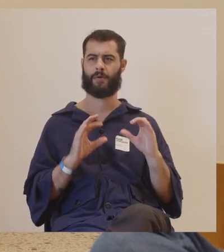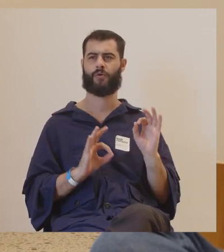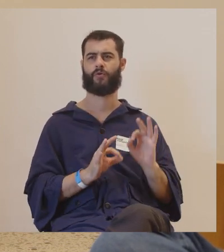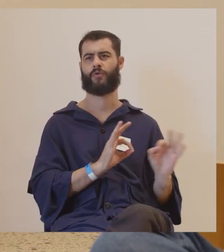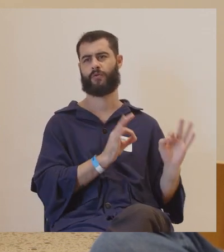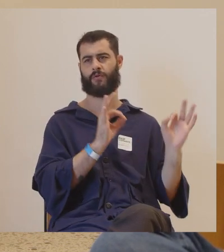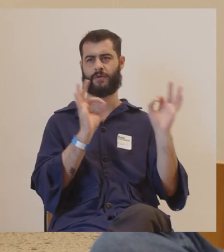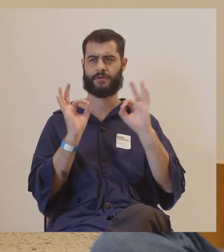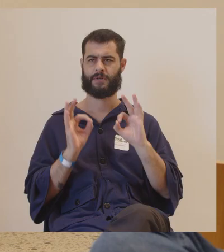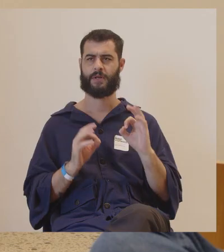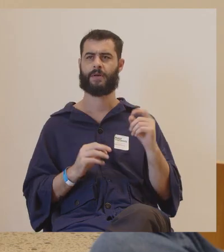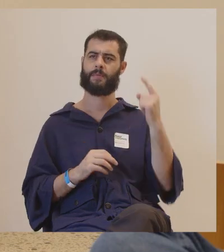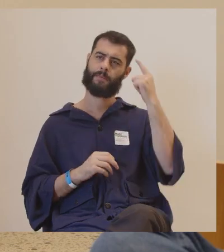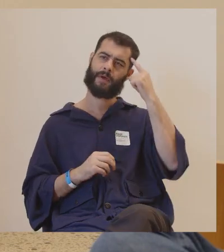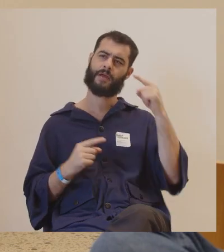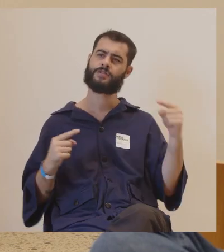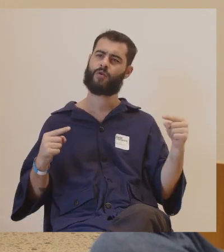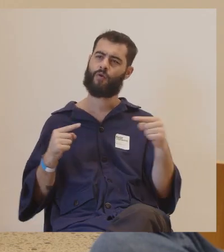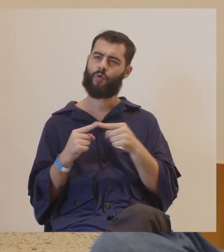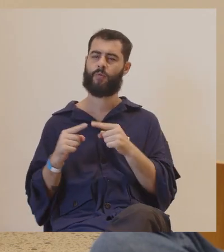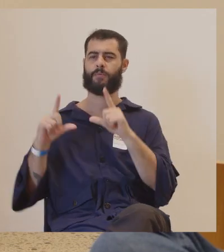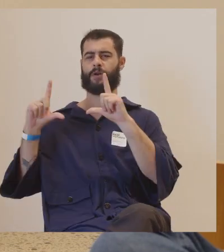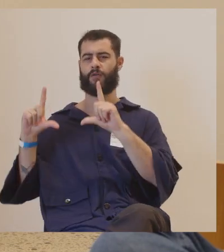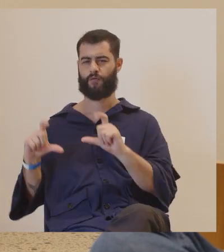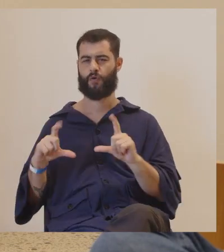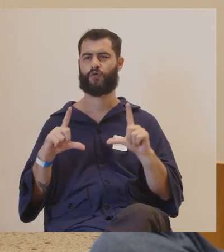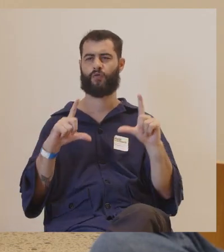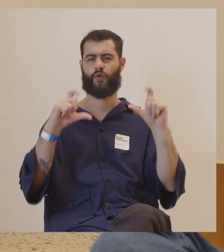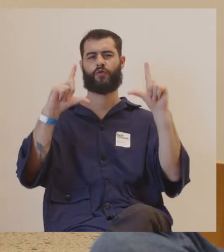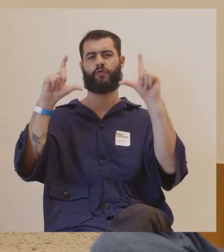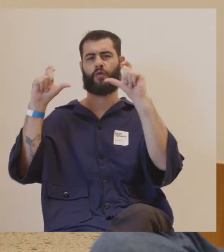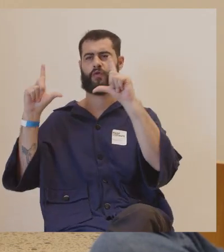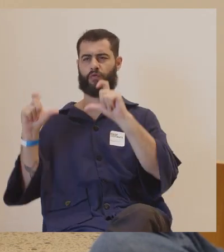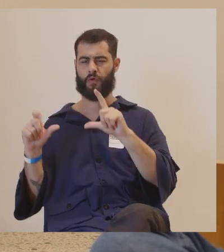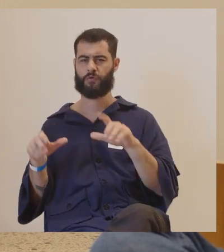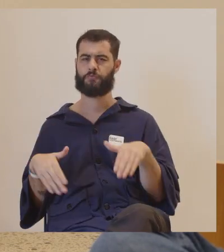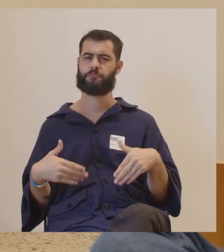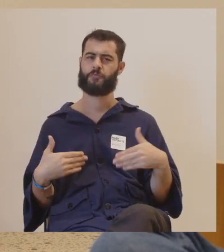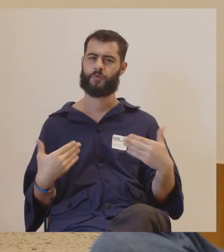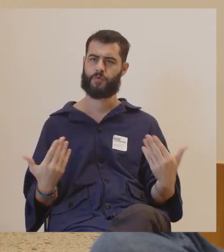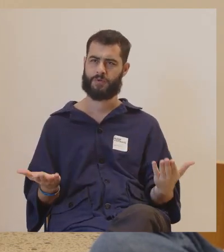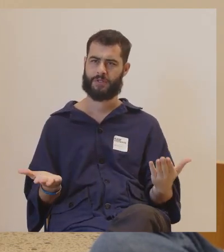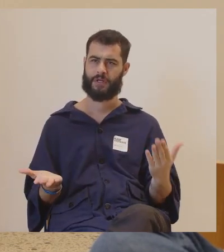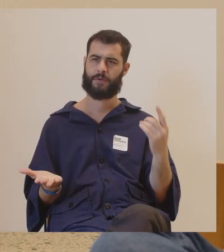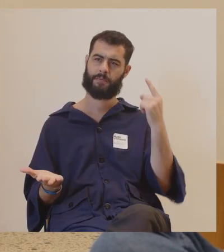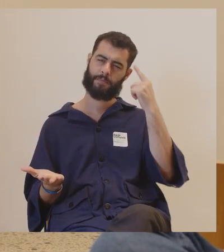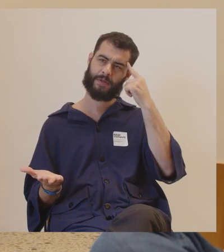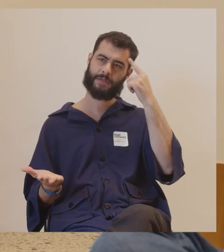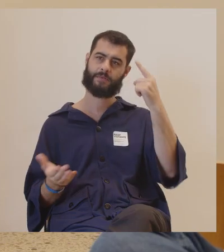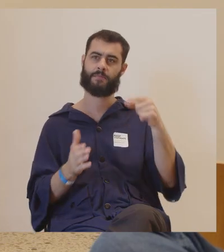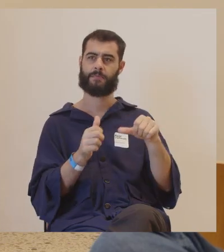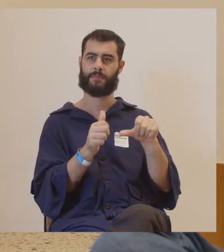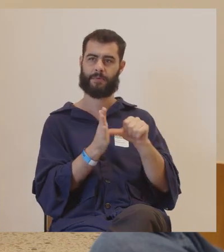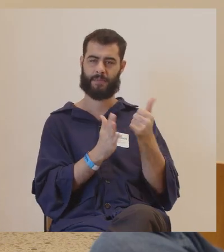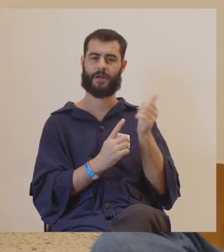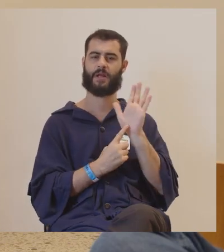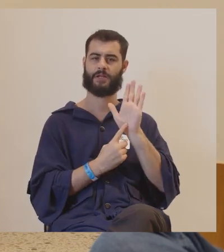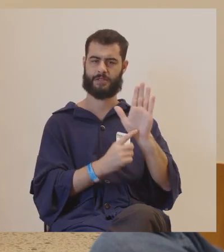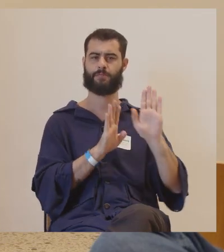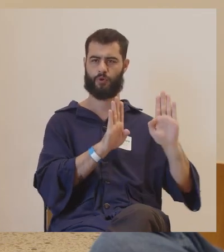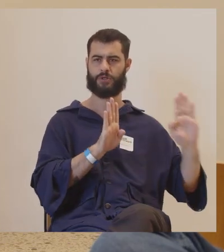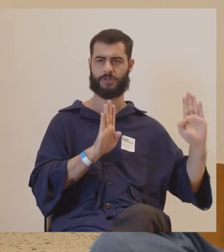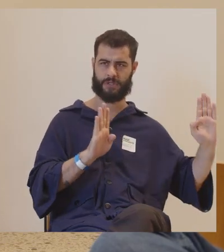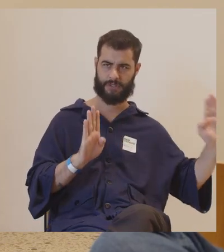son muy fotográficas. Sí. No sé si, pensando también que la primera exposición fue en un sitio de fotografía, ¿no?